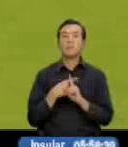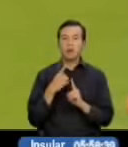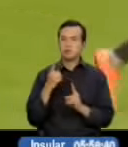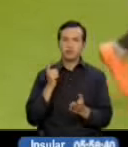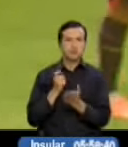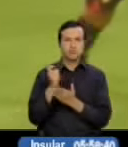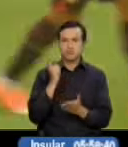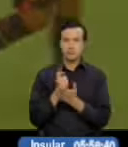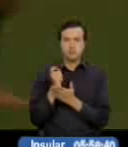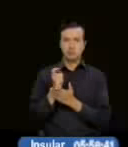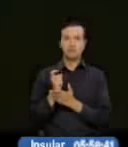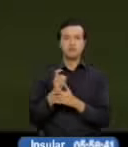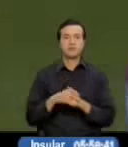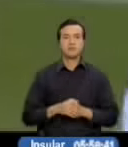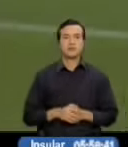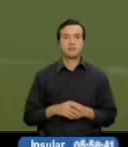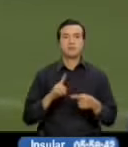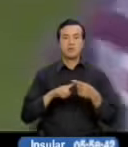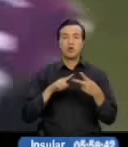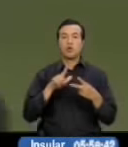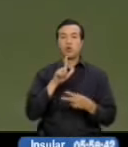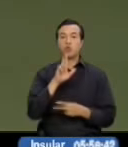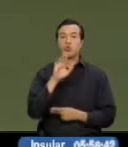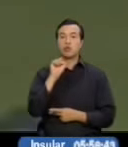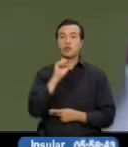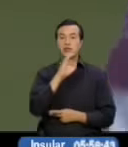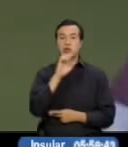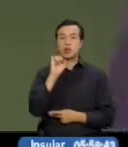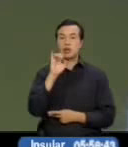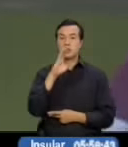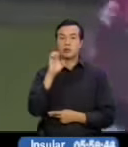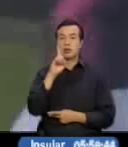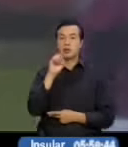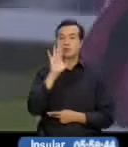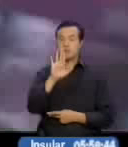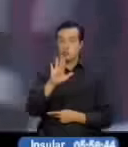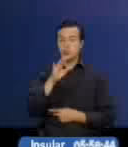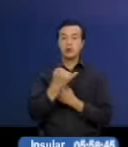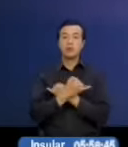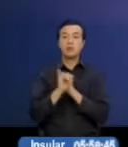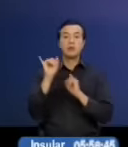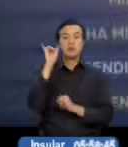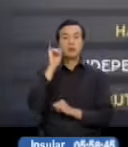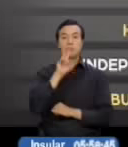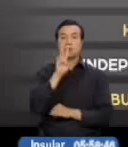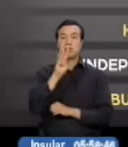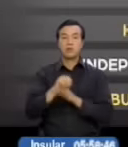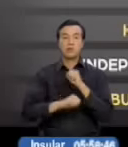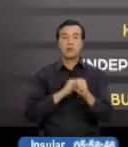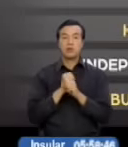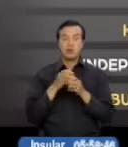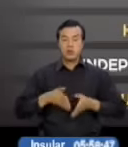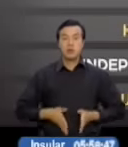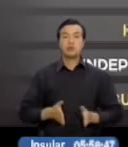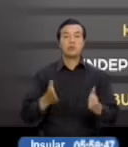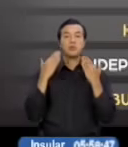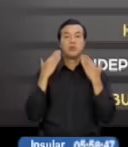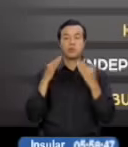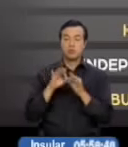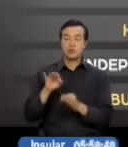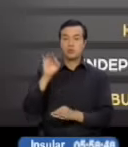ataque hacia el área rival. Luis Caicedo, zaguero central de Independiente del Valle, Tiene 24 años, nació en Guayaquil,